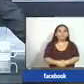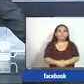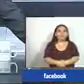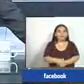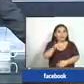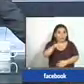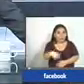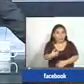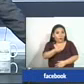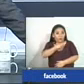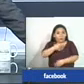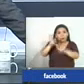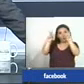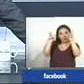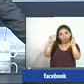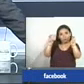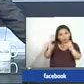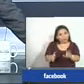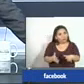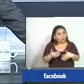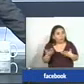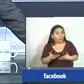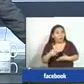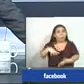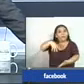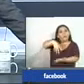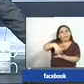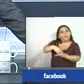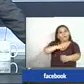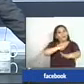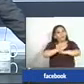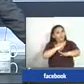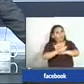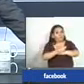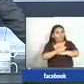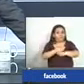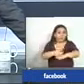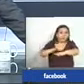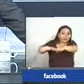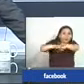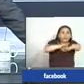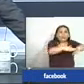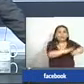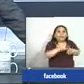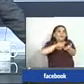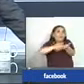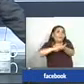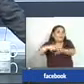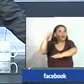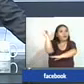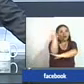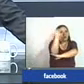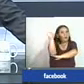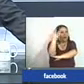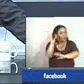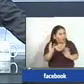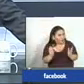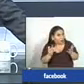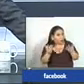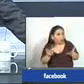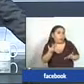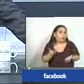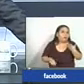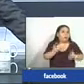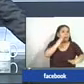Vamos a comenzar informándole que Protección Civil ha emitido alerta verde a nivel nacional de carácter preventivo por la